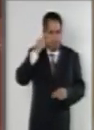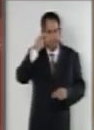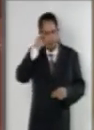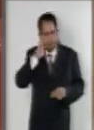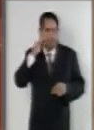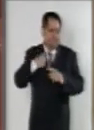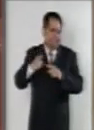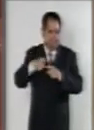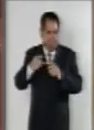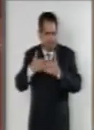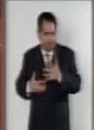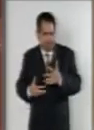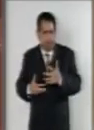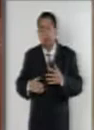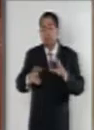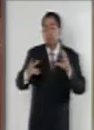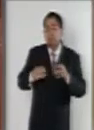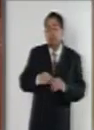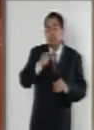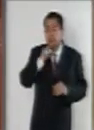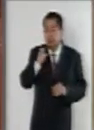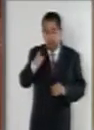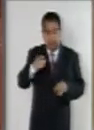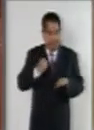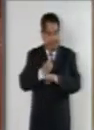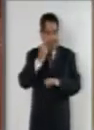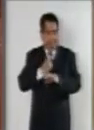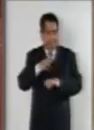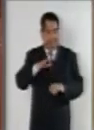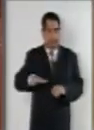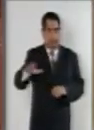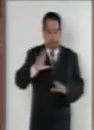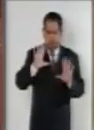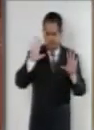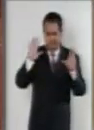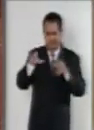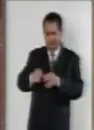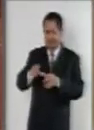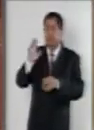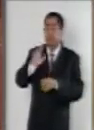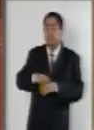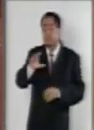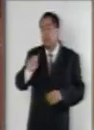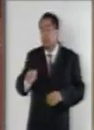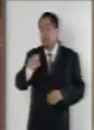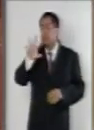Guerrero, etcétera, que tan solo en esos estados se concentra el